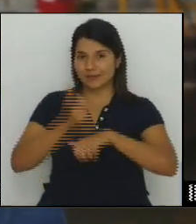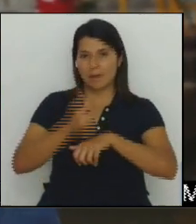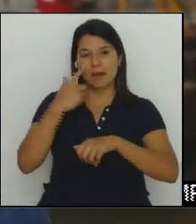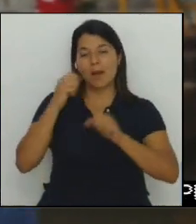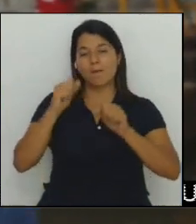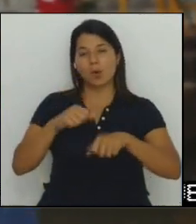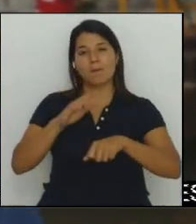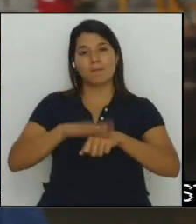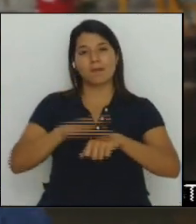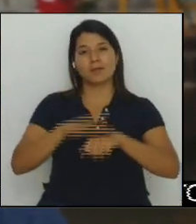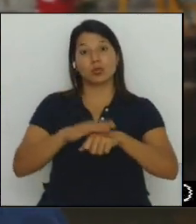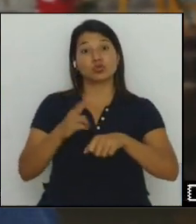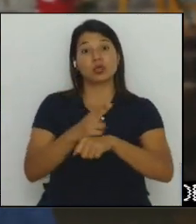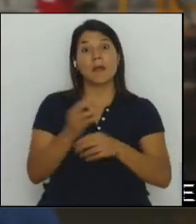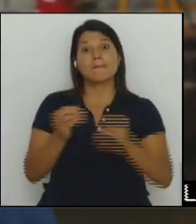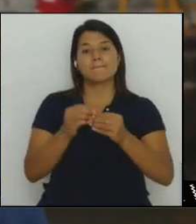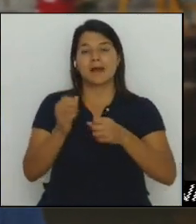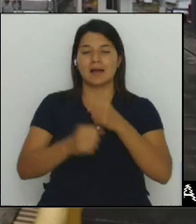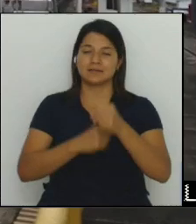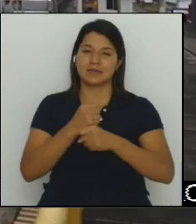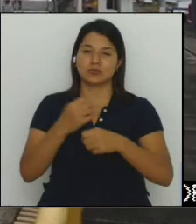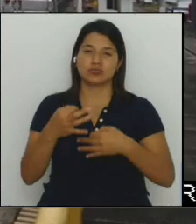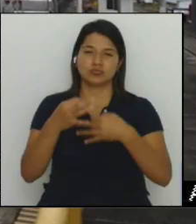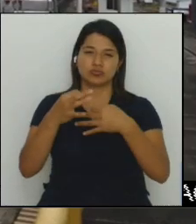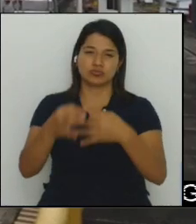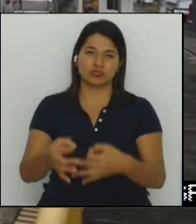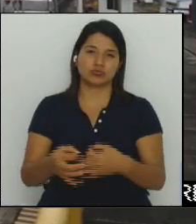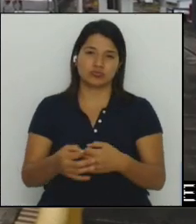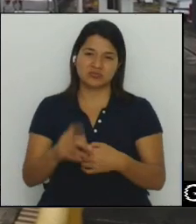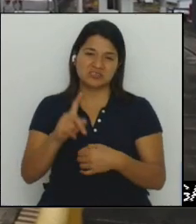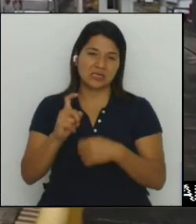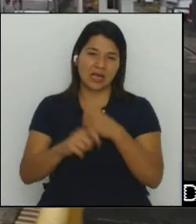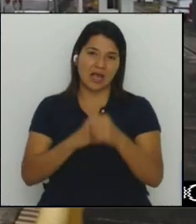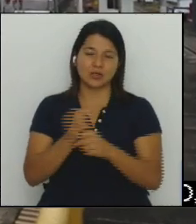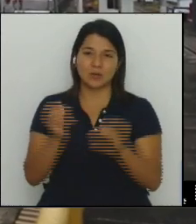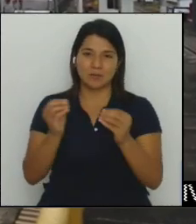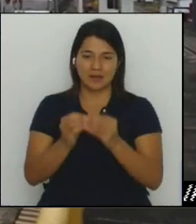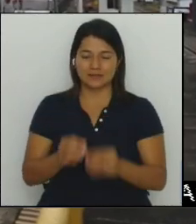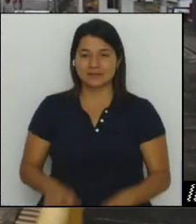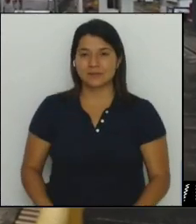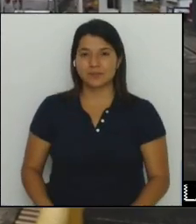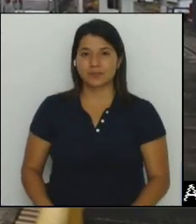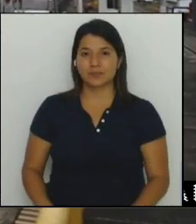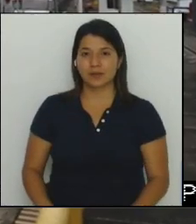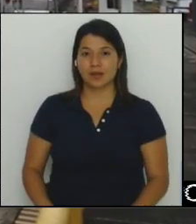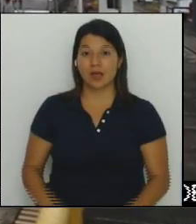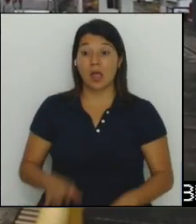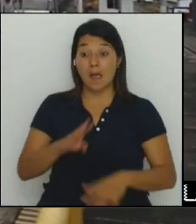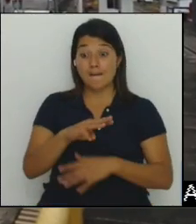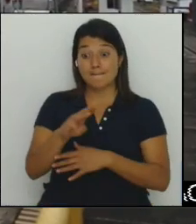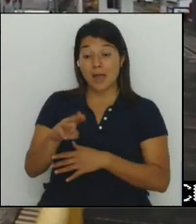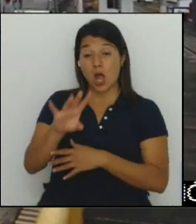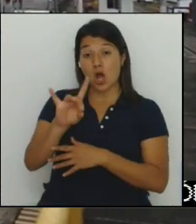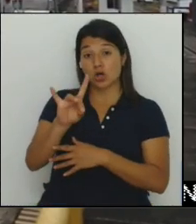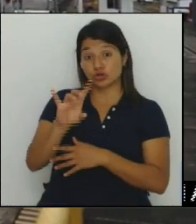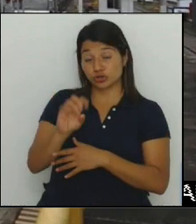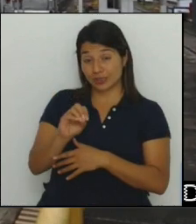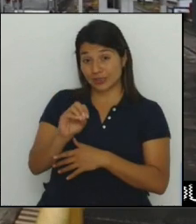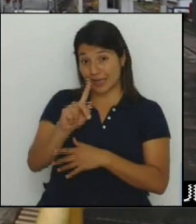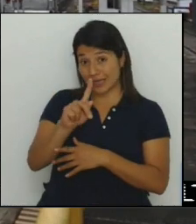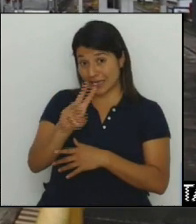tener esclusa por unos más de 100 años más. El canal de 80 kilómetros de longitud fue inaugurado por Estados Unidos